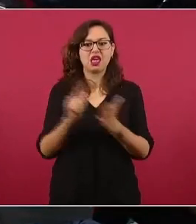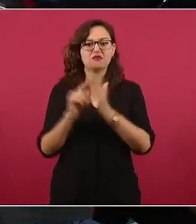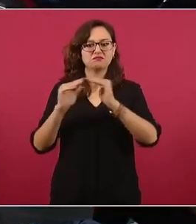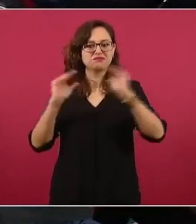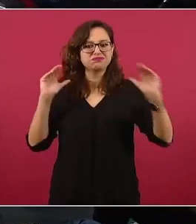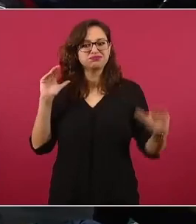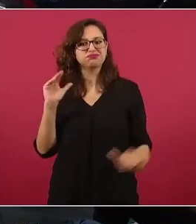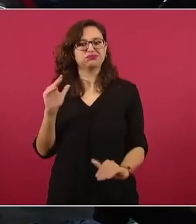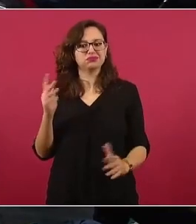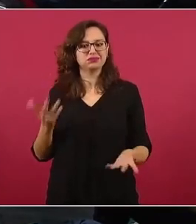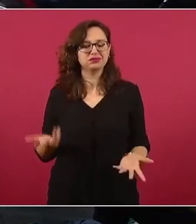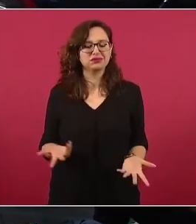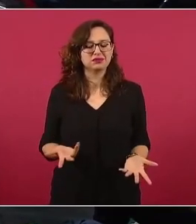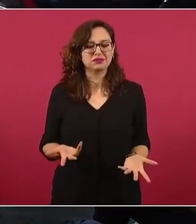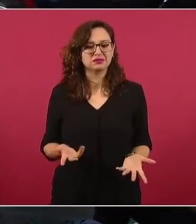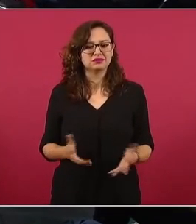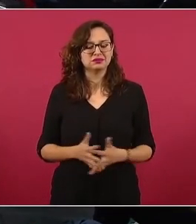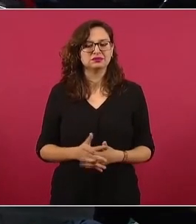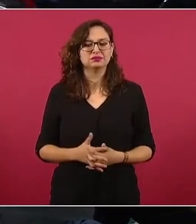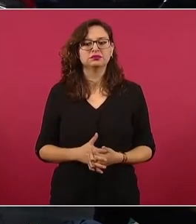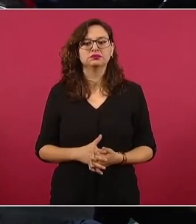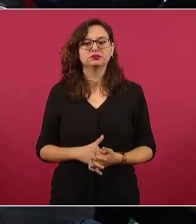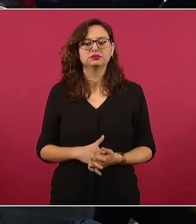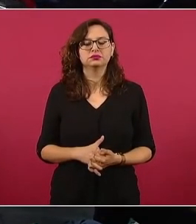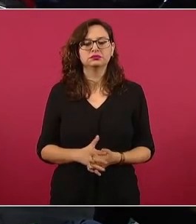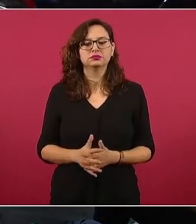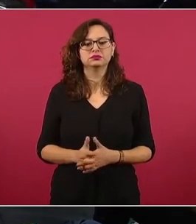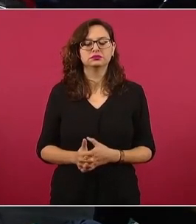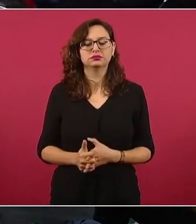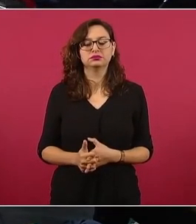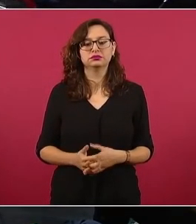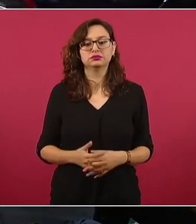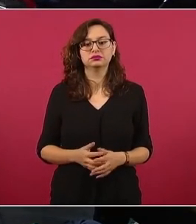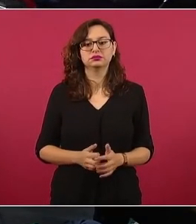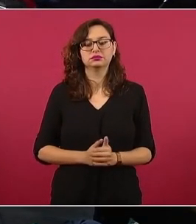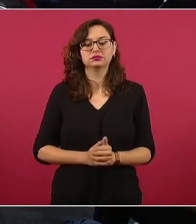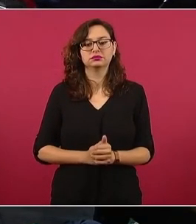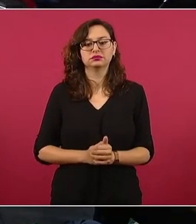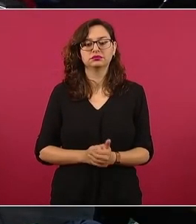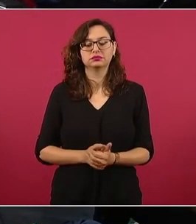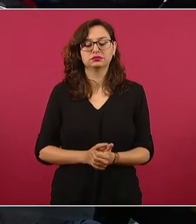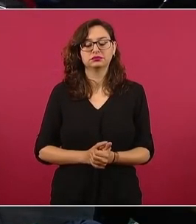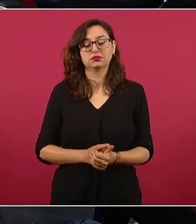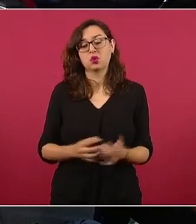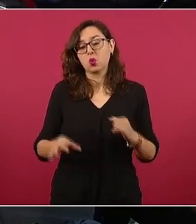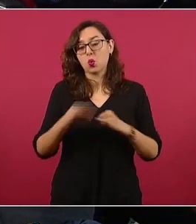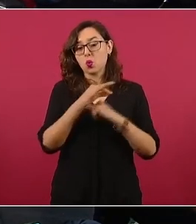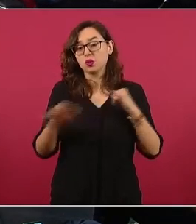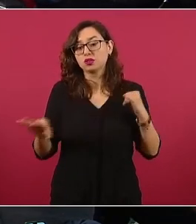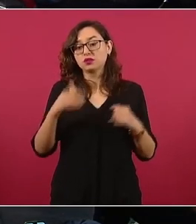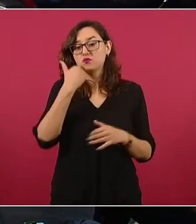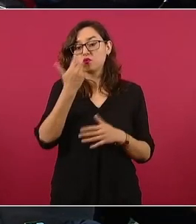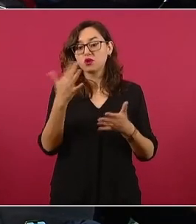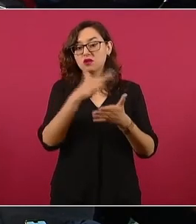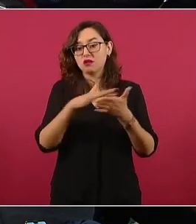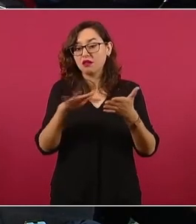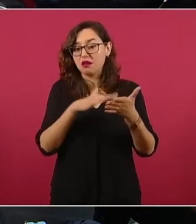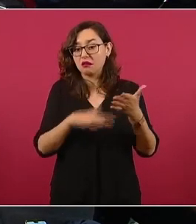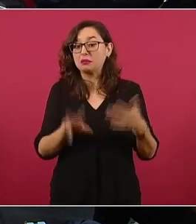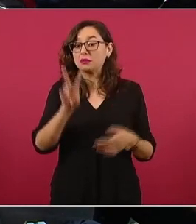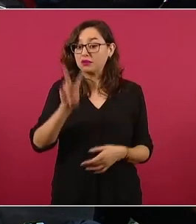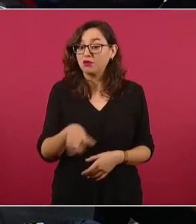Le leo esta parte que creo que es la última, sobre todo devastadora o muy